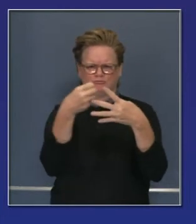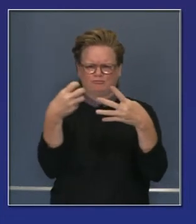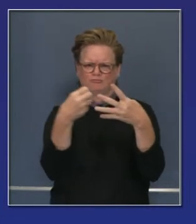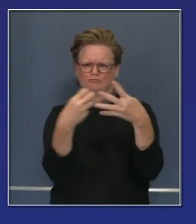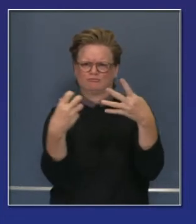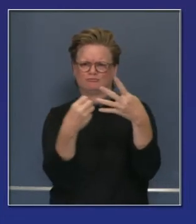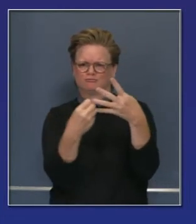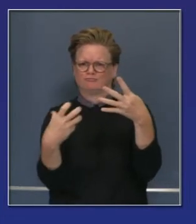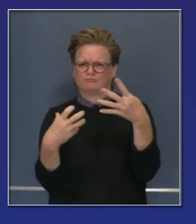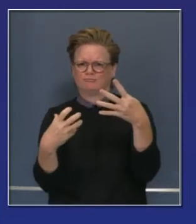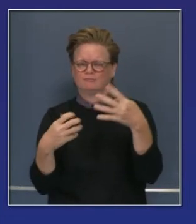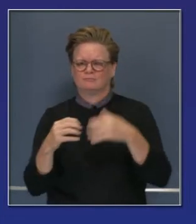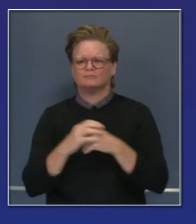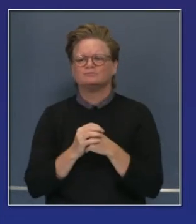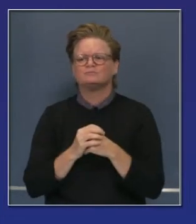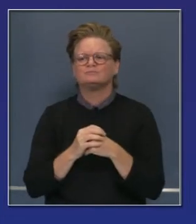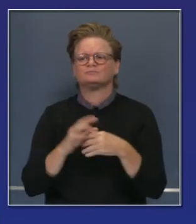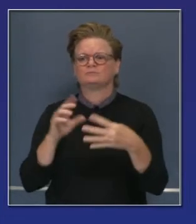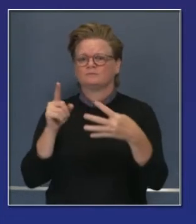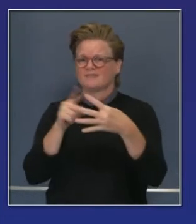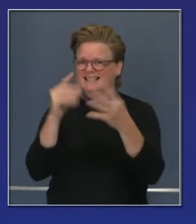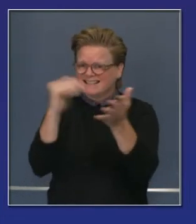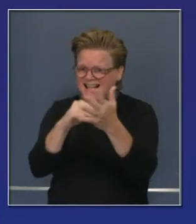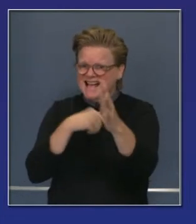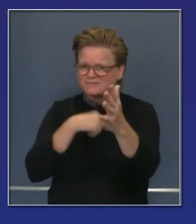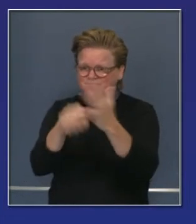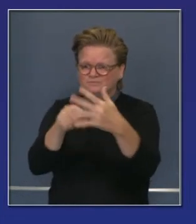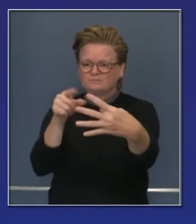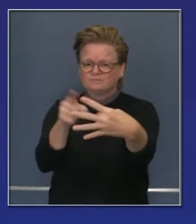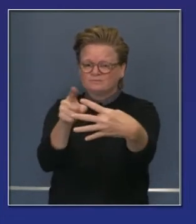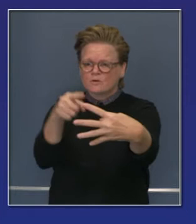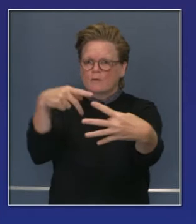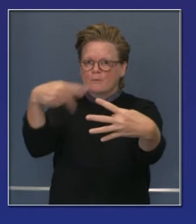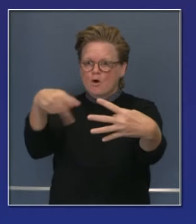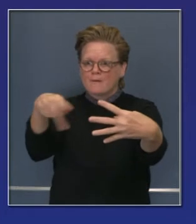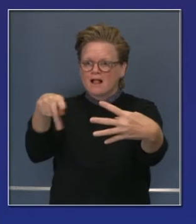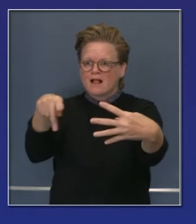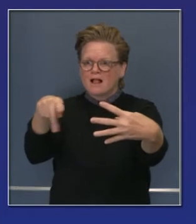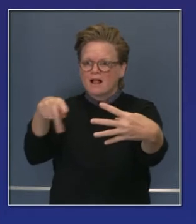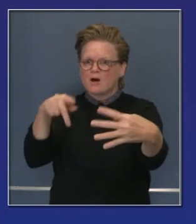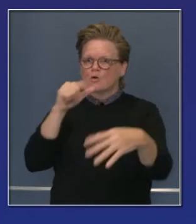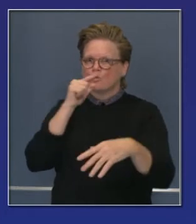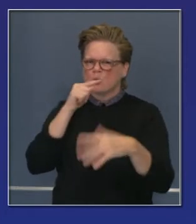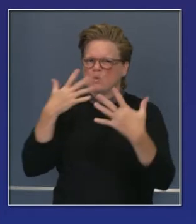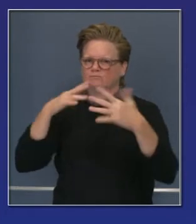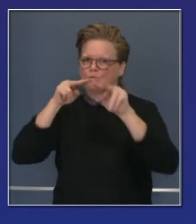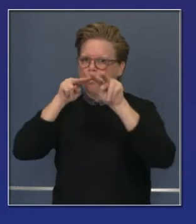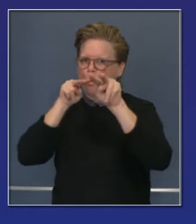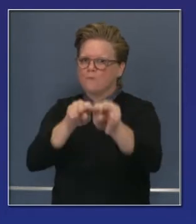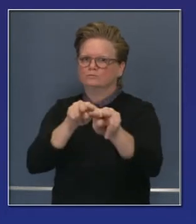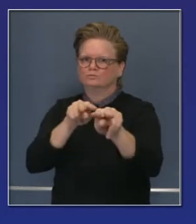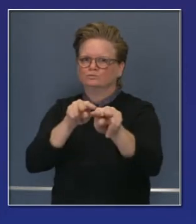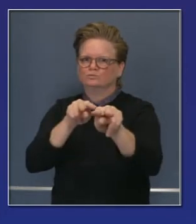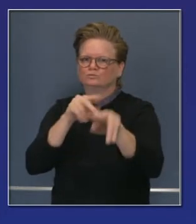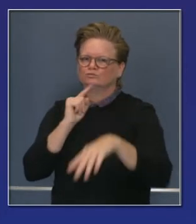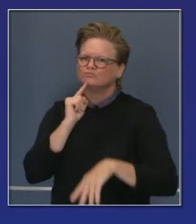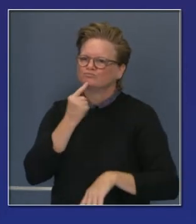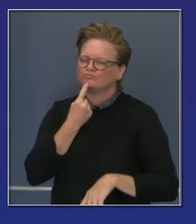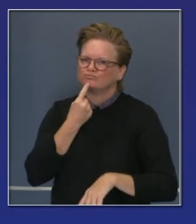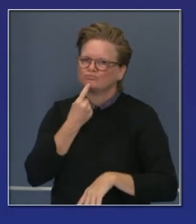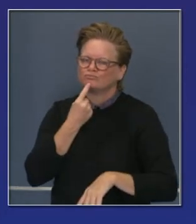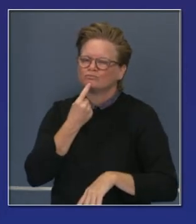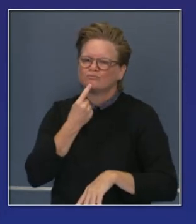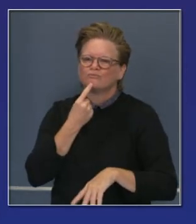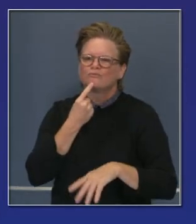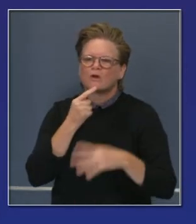fue definido como la vieja lista de monitoreo. Los nuevos sectores, tenemos tres niveles.